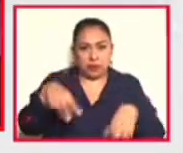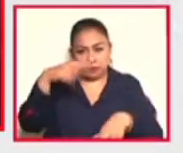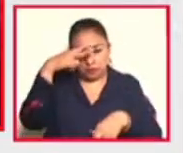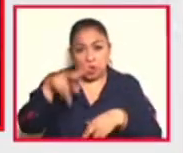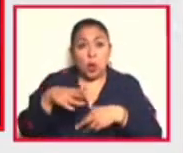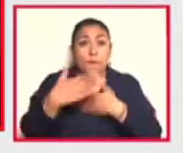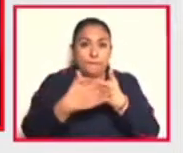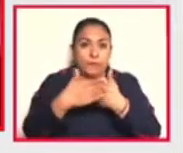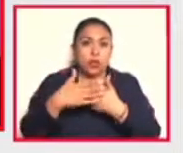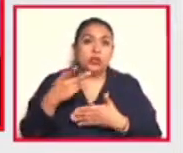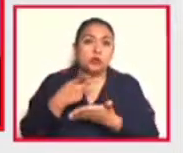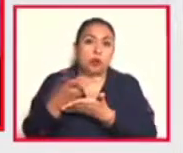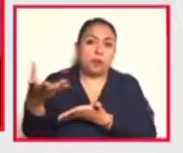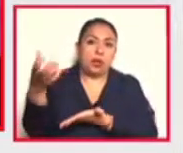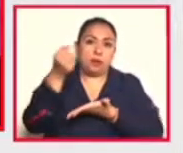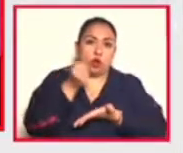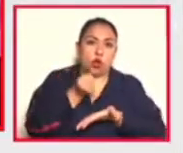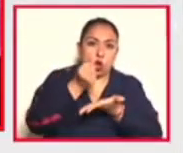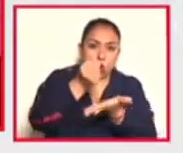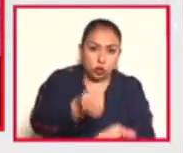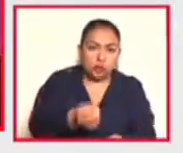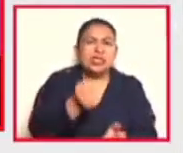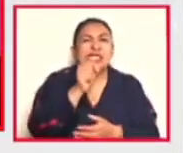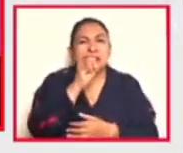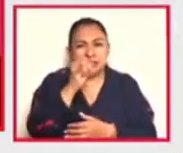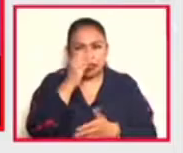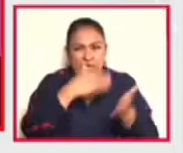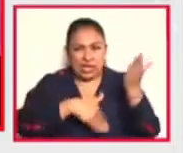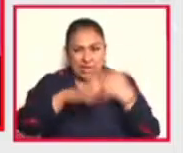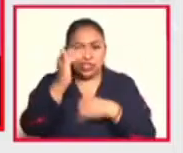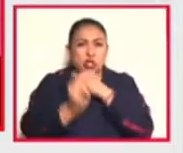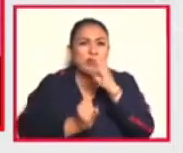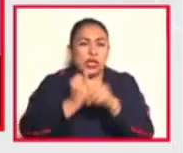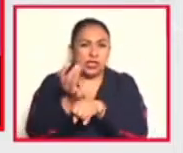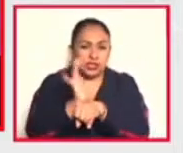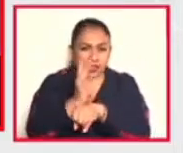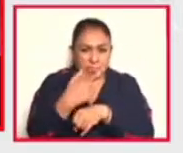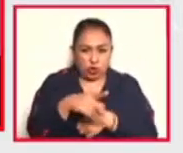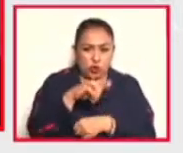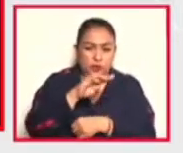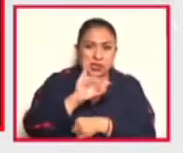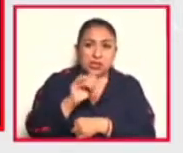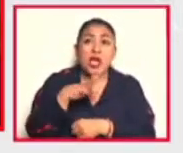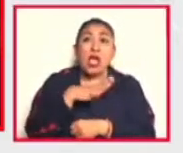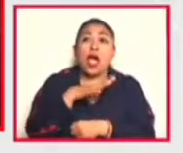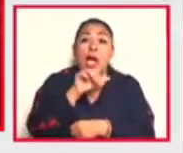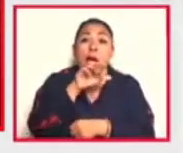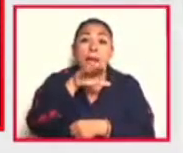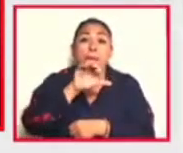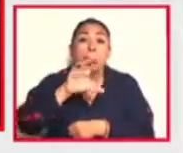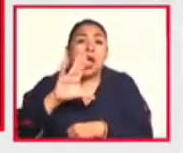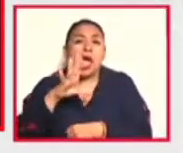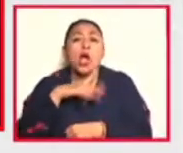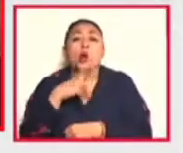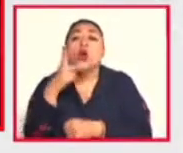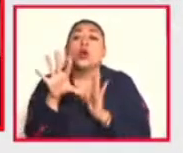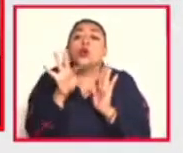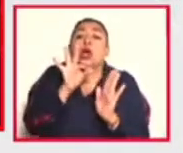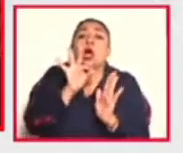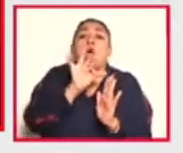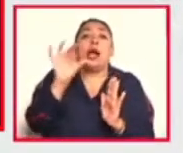Hay que destacar que a pesar del éxito internacional del cine de Michel Franco, los miembros de la AMAC apenas le han concedido una nominación a los premios